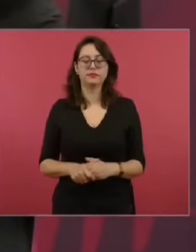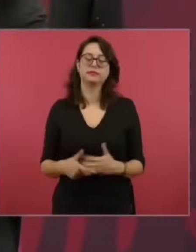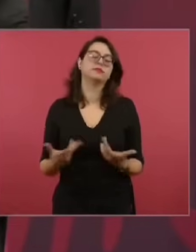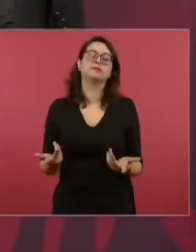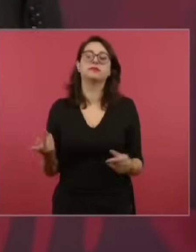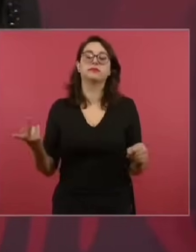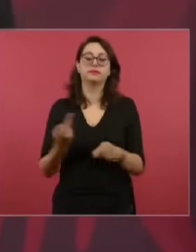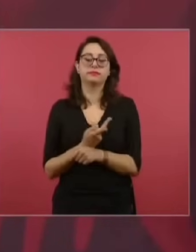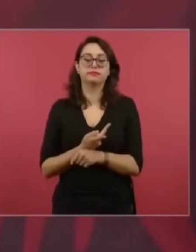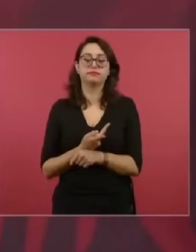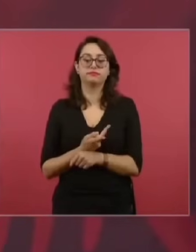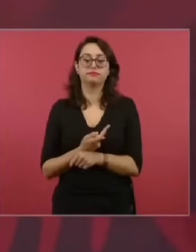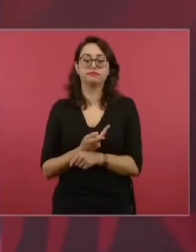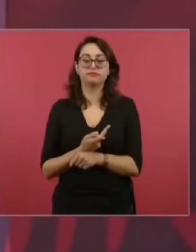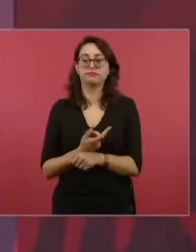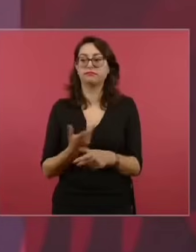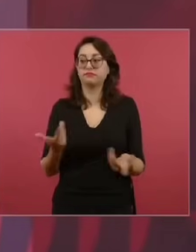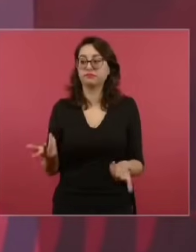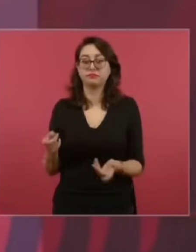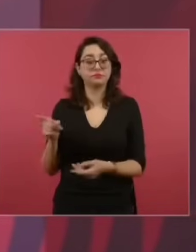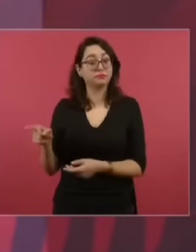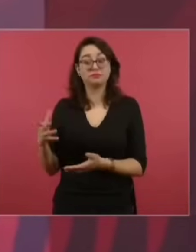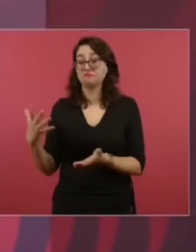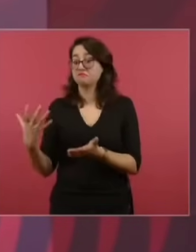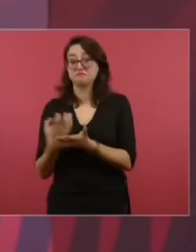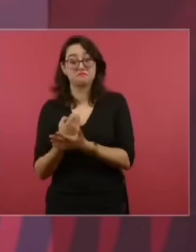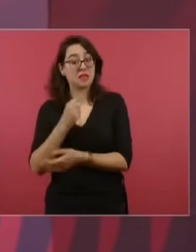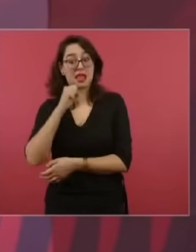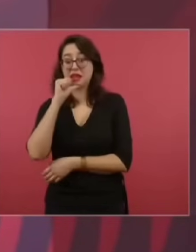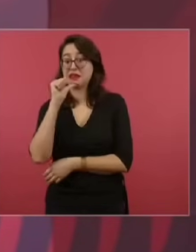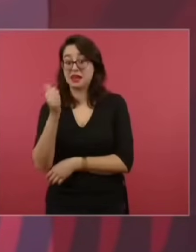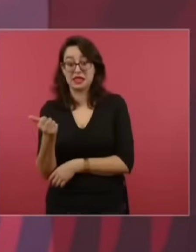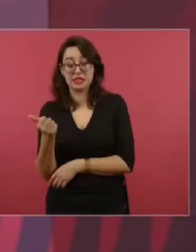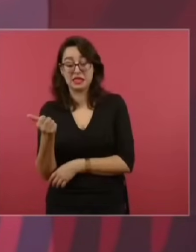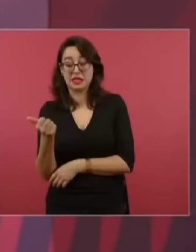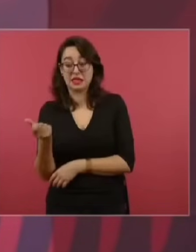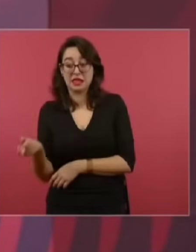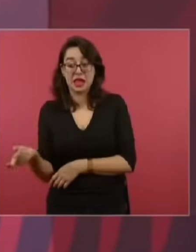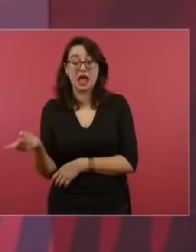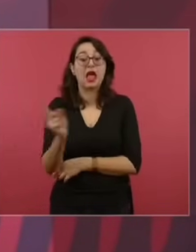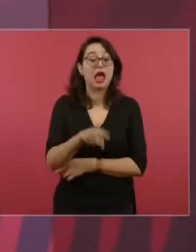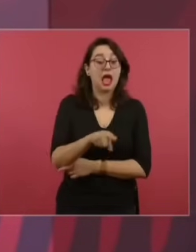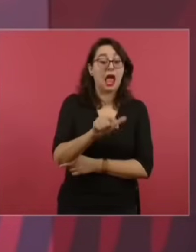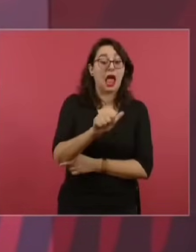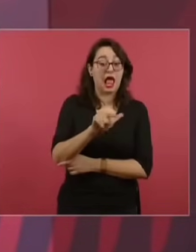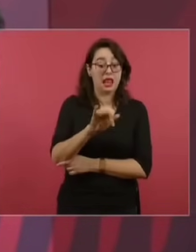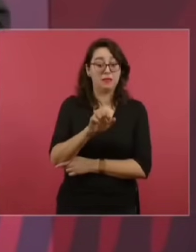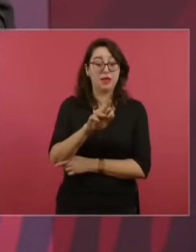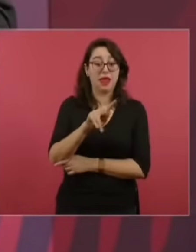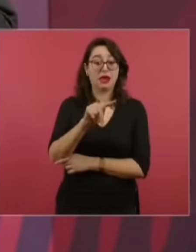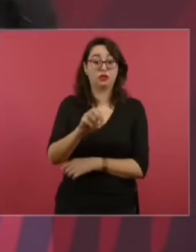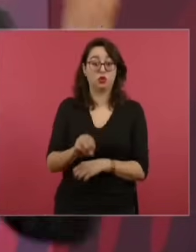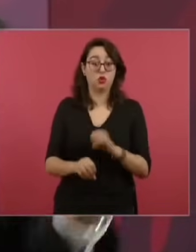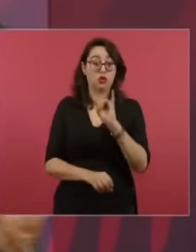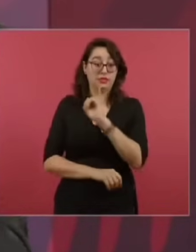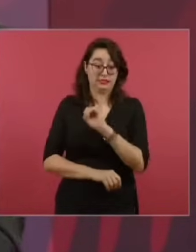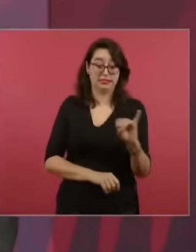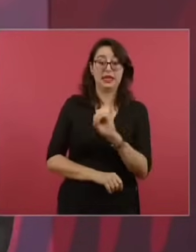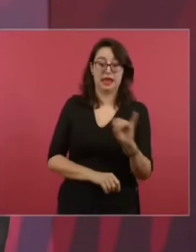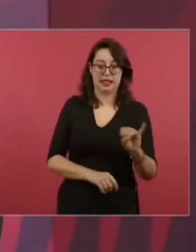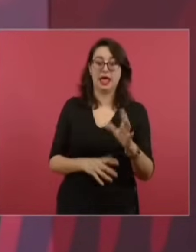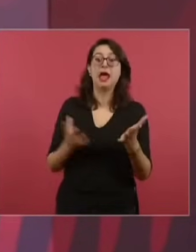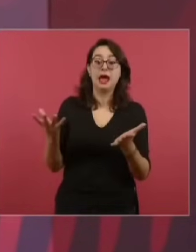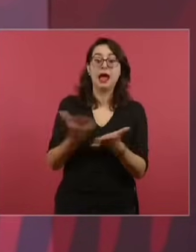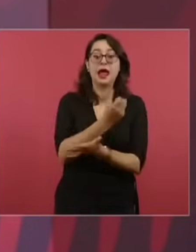Entonces, no gana Macri, gana Alberto Fernández, y queda una enorme